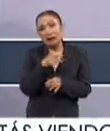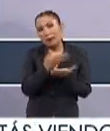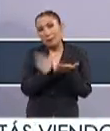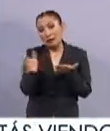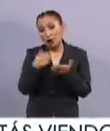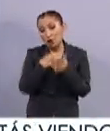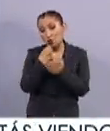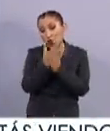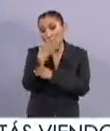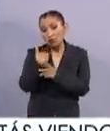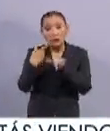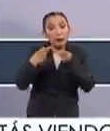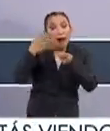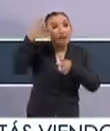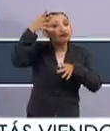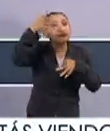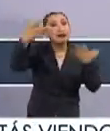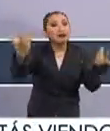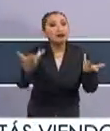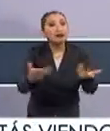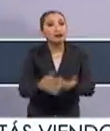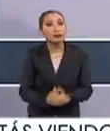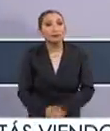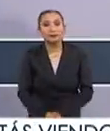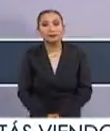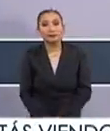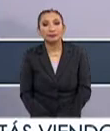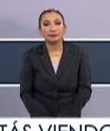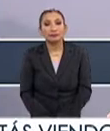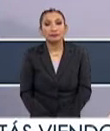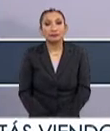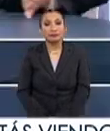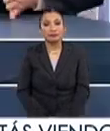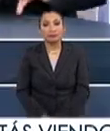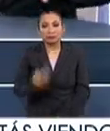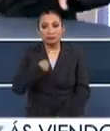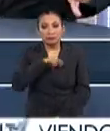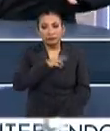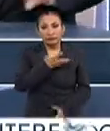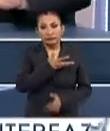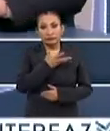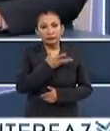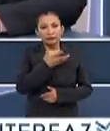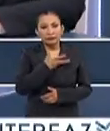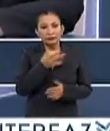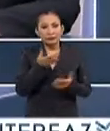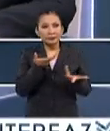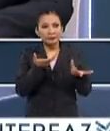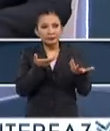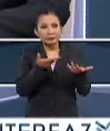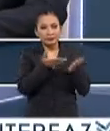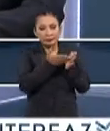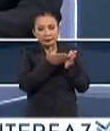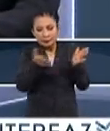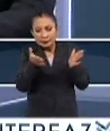los nuevos y los planes que tienen ahora comenzando? Bueno, nosotros nos encontramos al final de